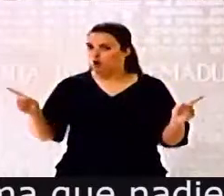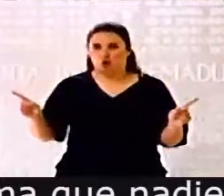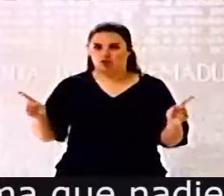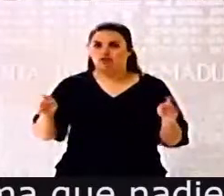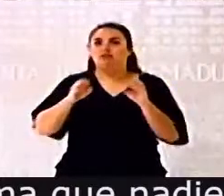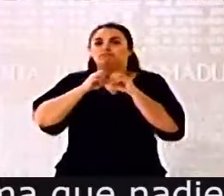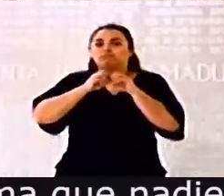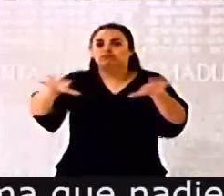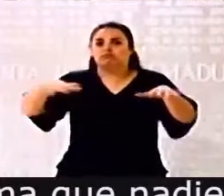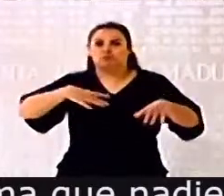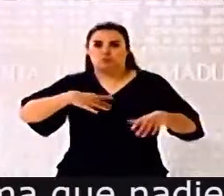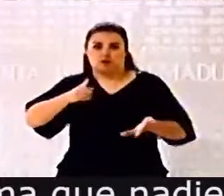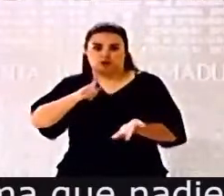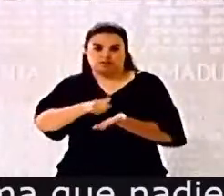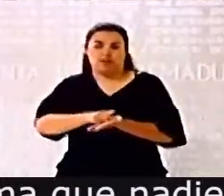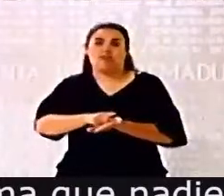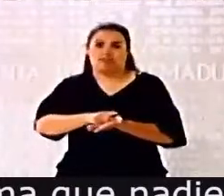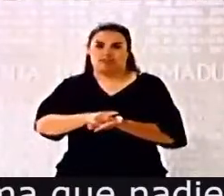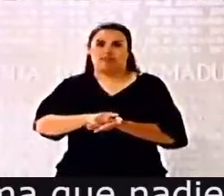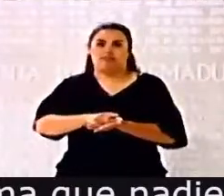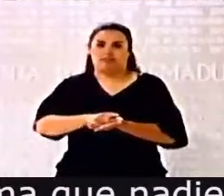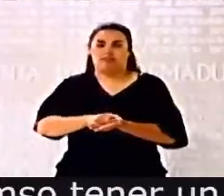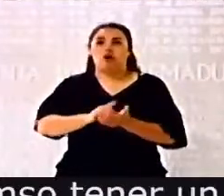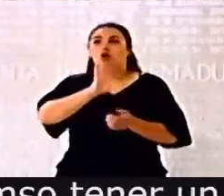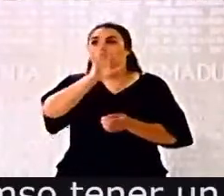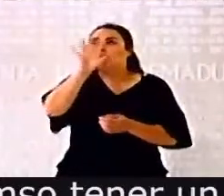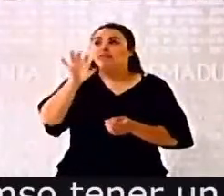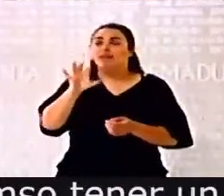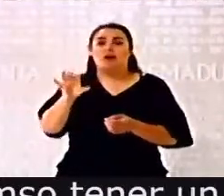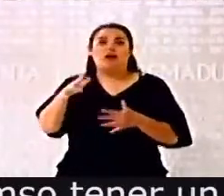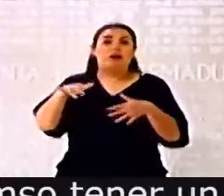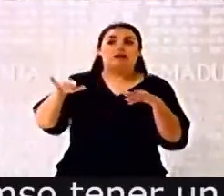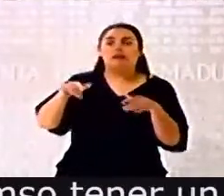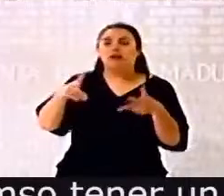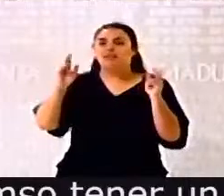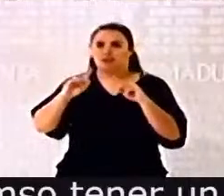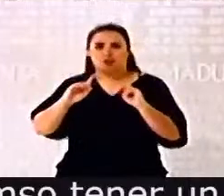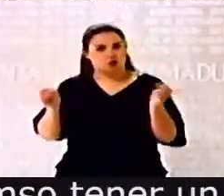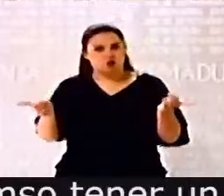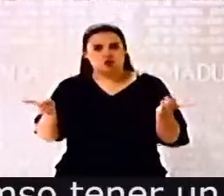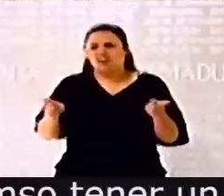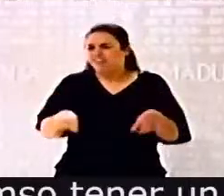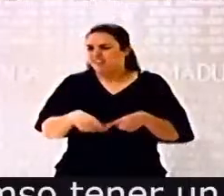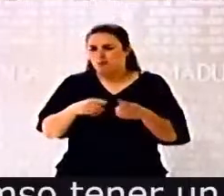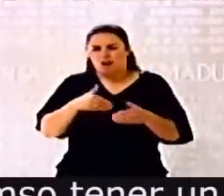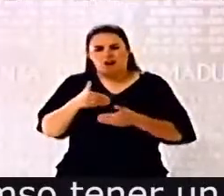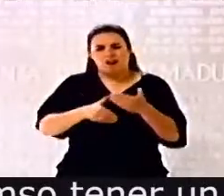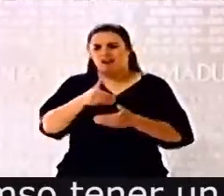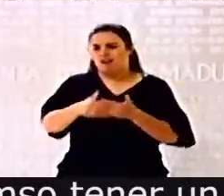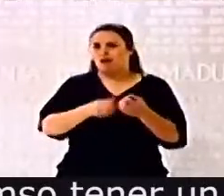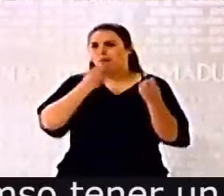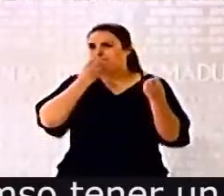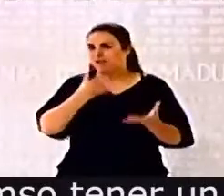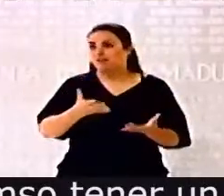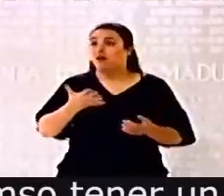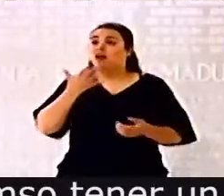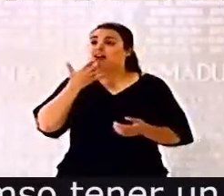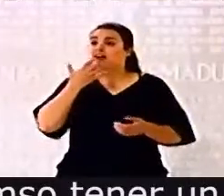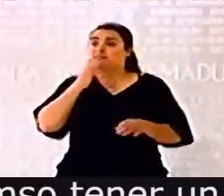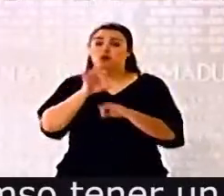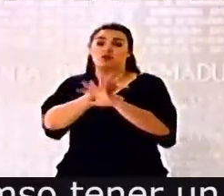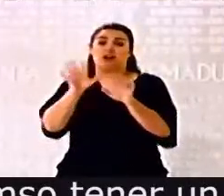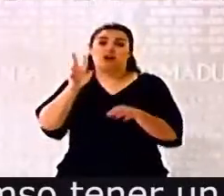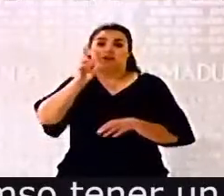brote. Nadie, ninguna comunidad autónoma, por bien que hayan ido las cosas. El ejemplo lo tienen